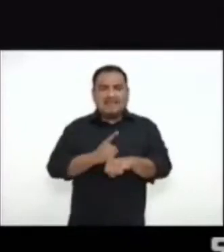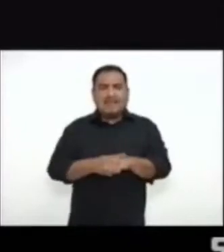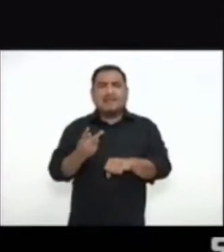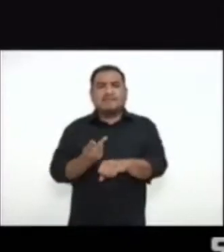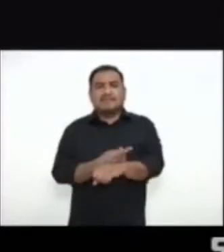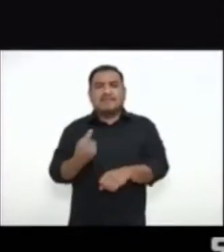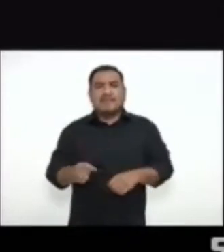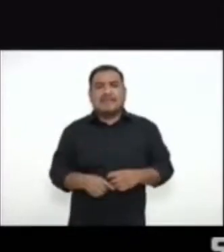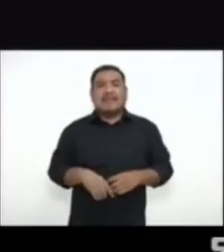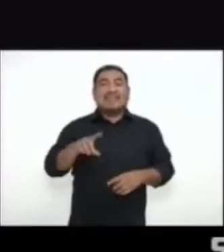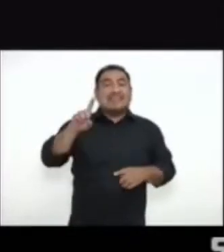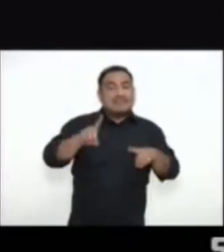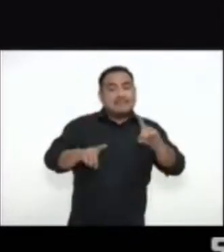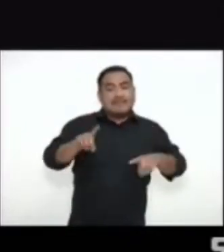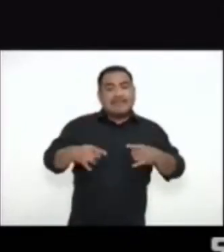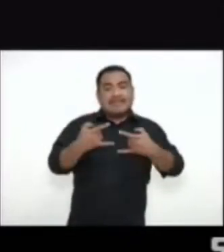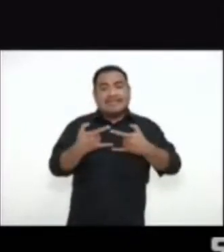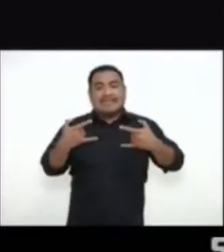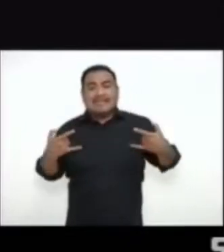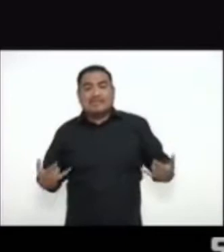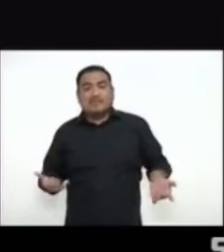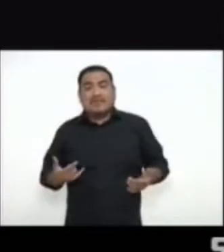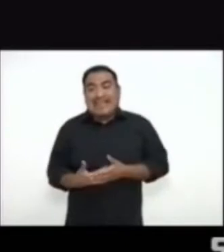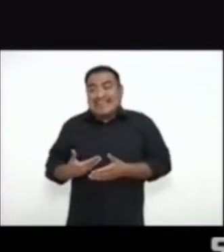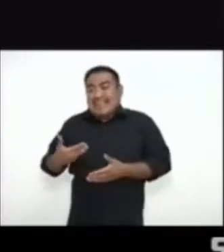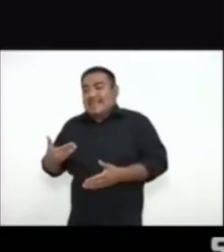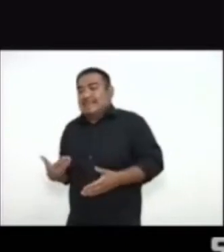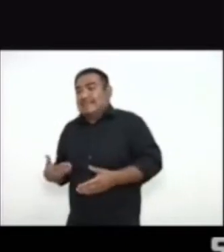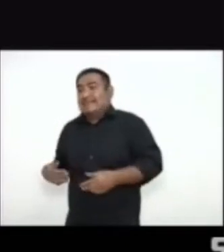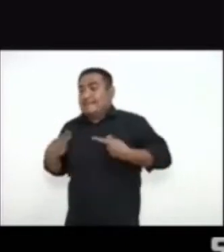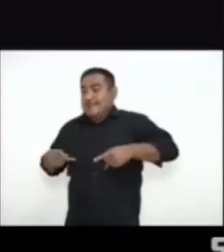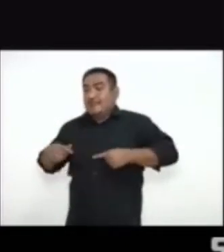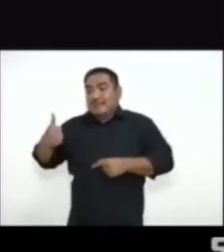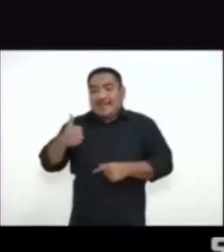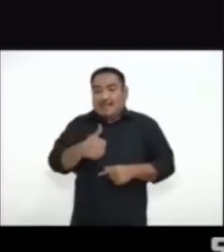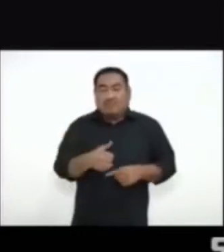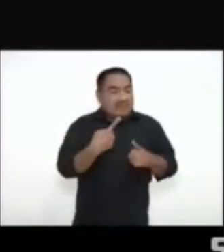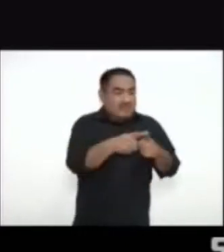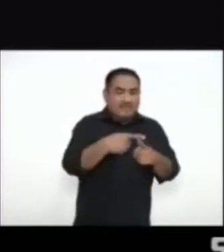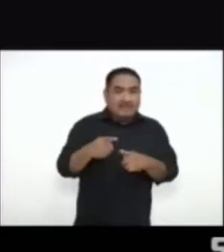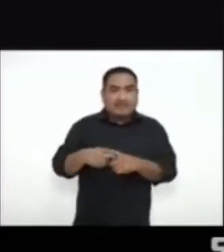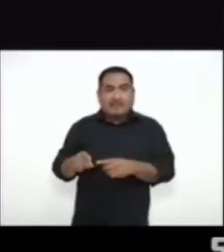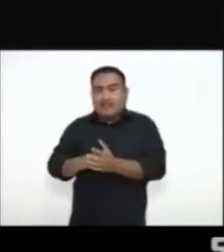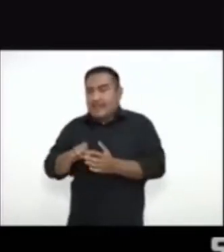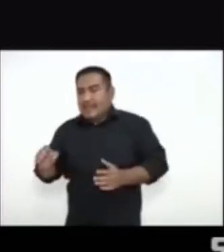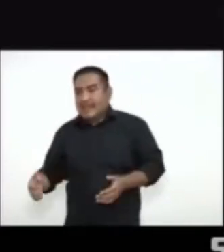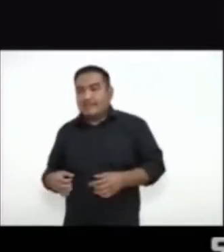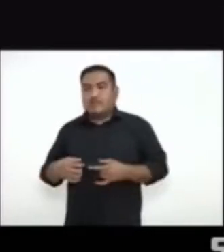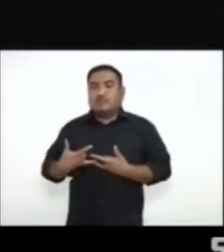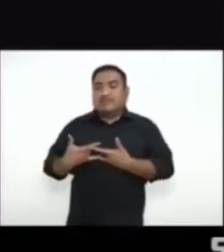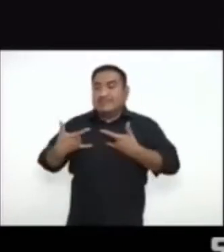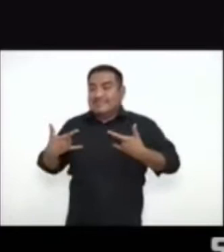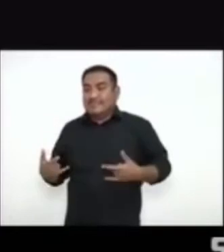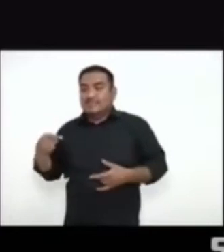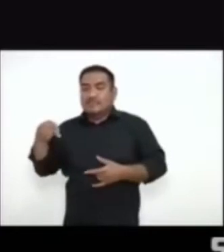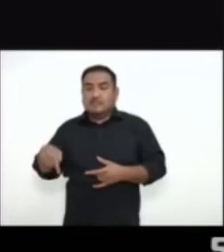historia que nosotros tenemos como seres humanos. Por ejemplo, No tendrá la misma historia si tú eres